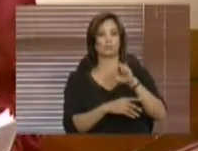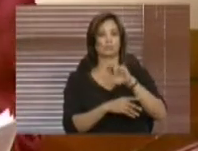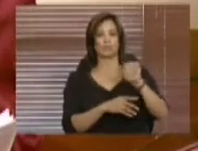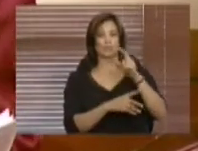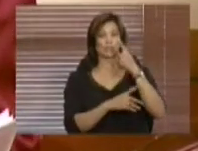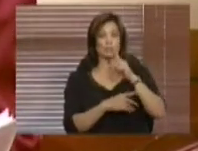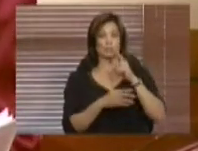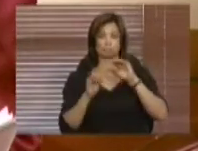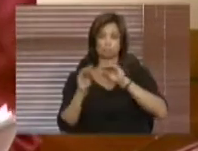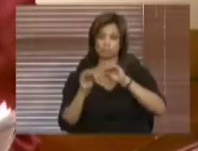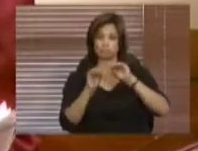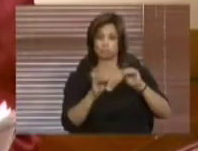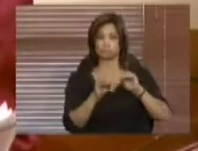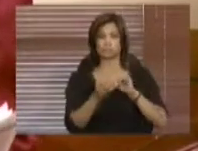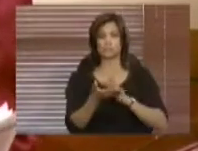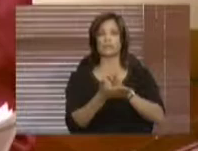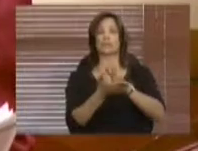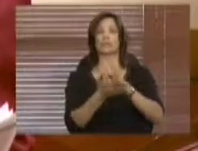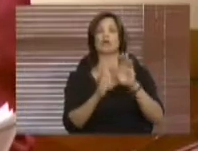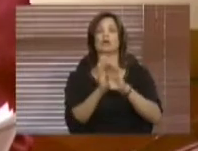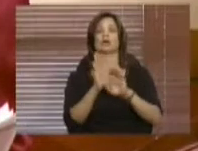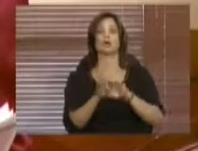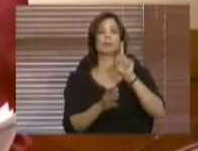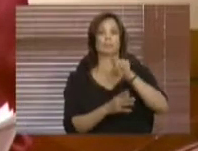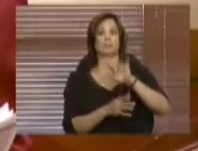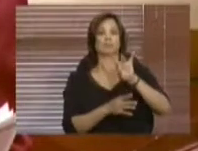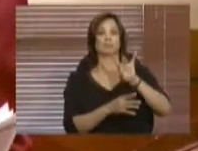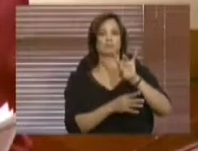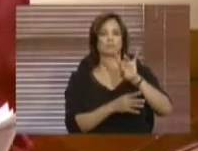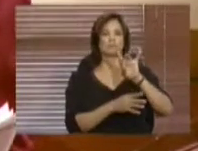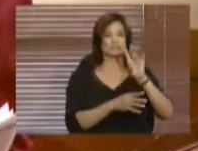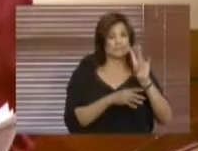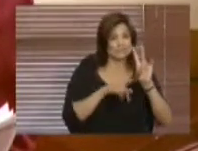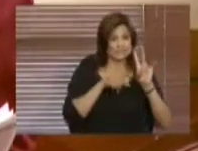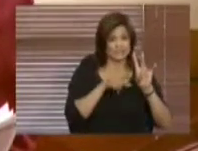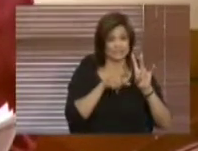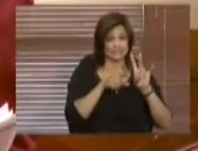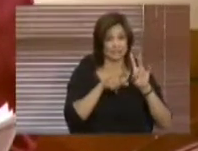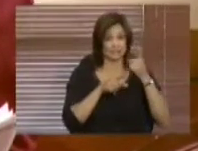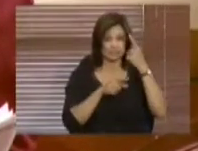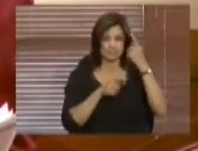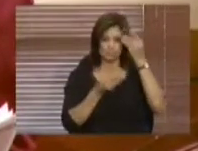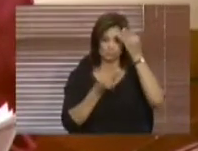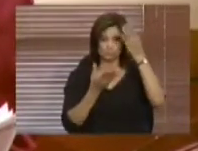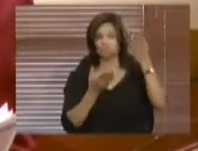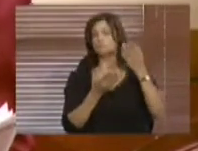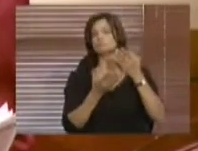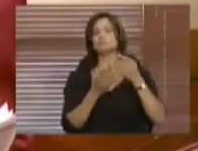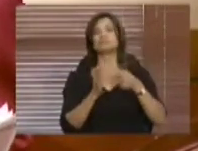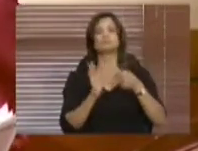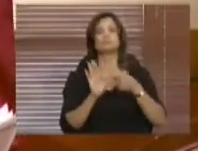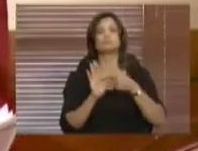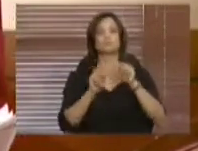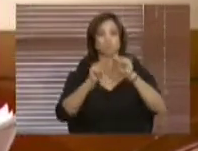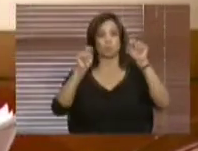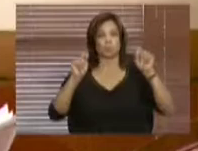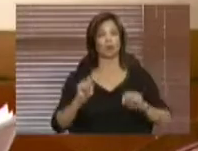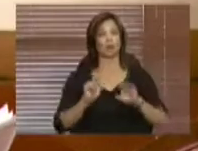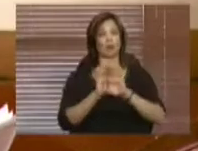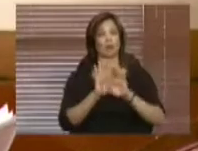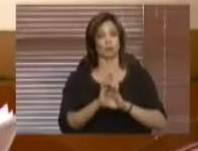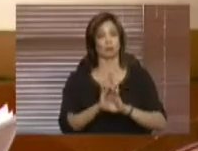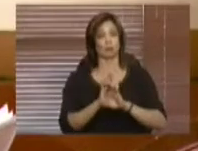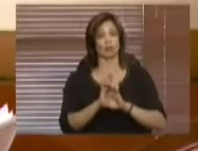de Derecho Constitucional de 1887, reeditadas el año pasado por el Tribunal